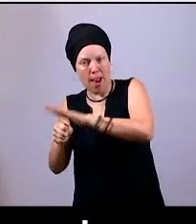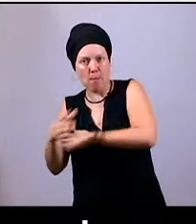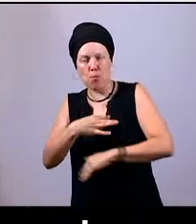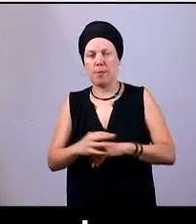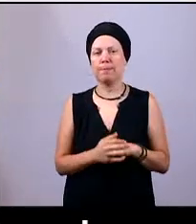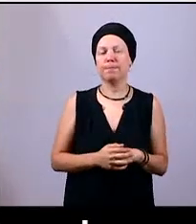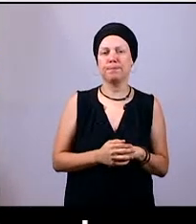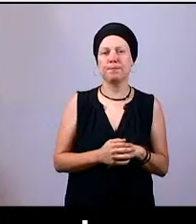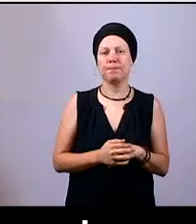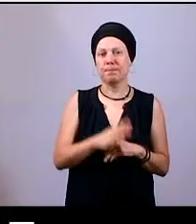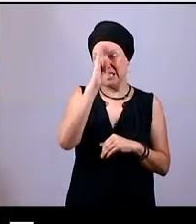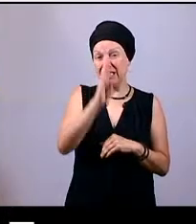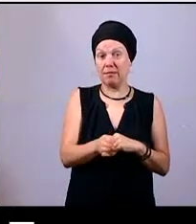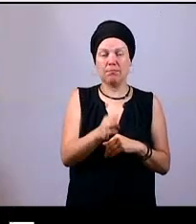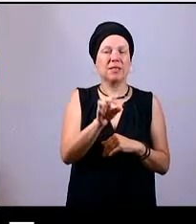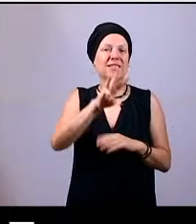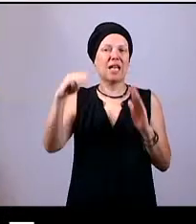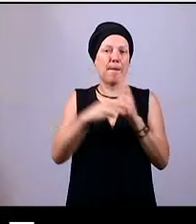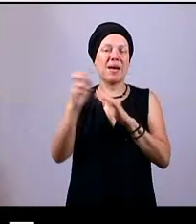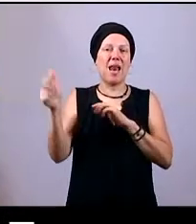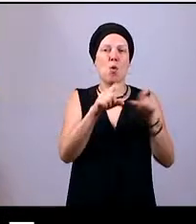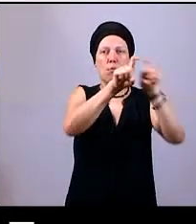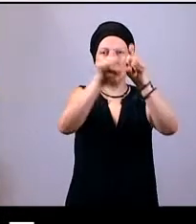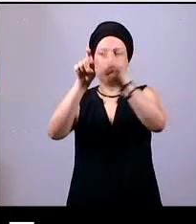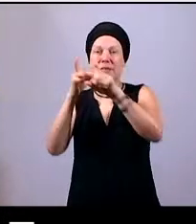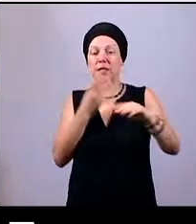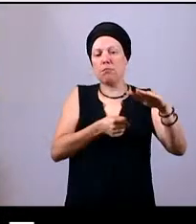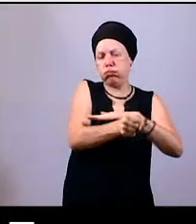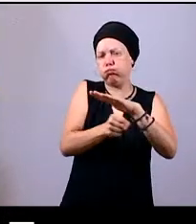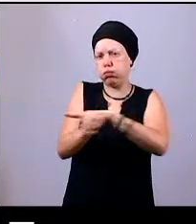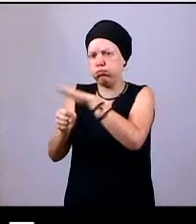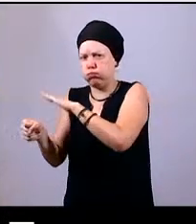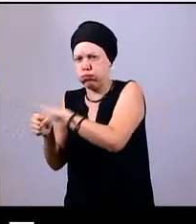ayudas directas de 3.000 euros a las empresas por cada inserción laboral.